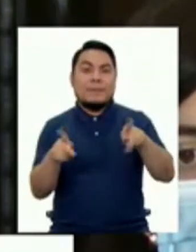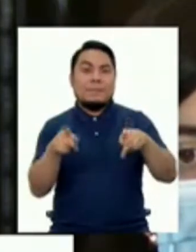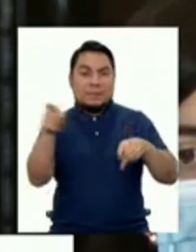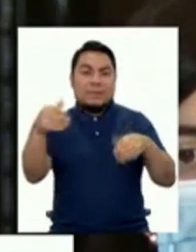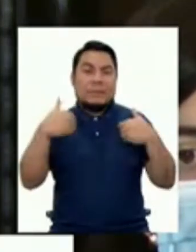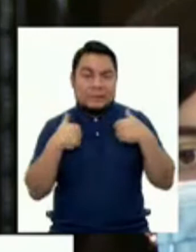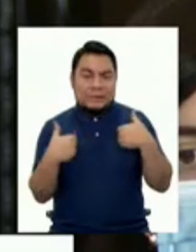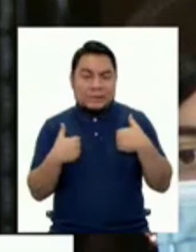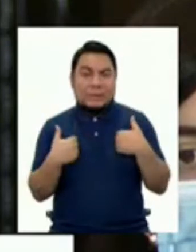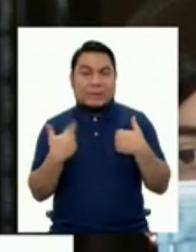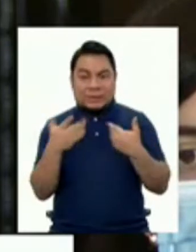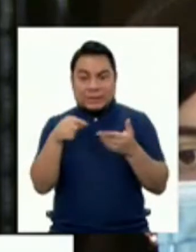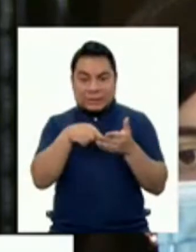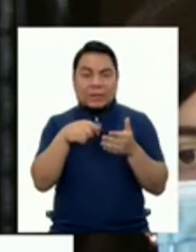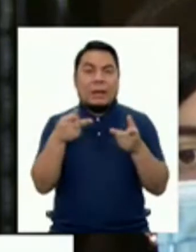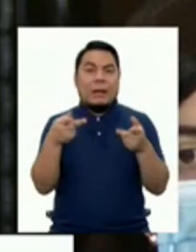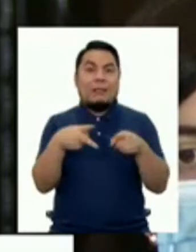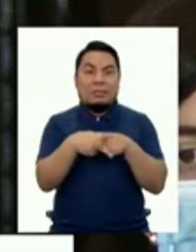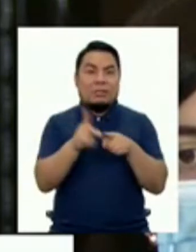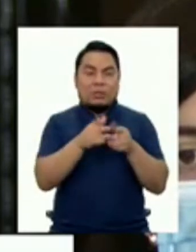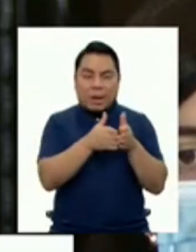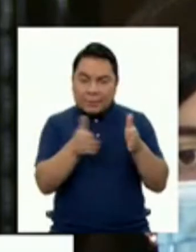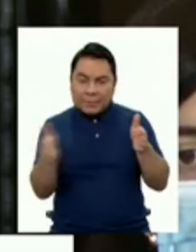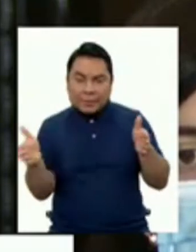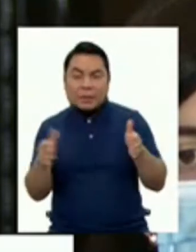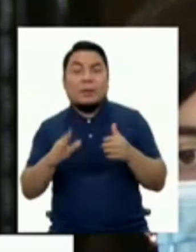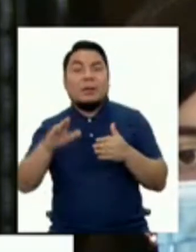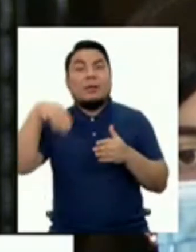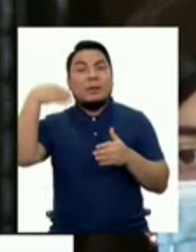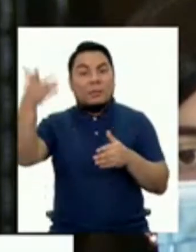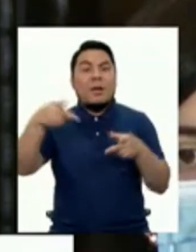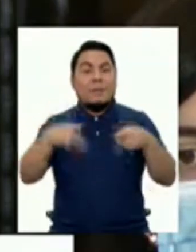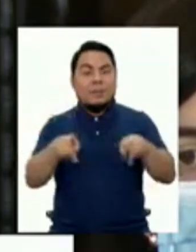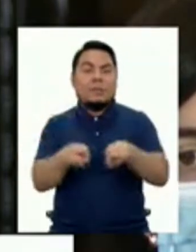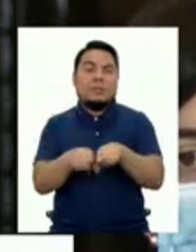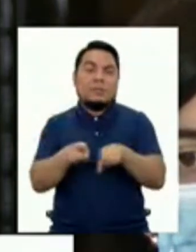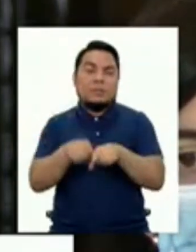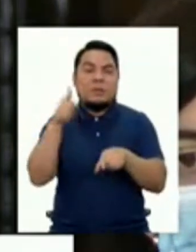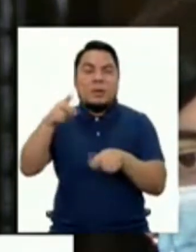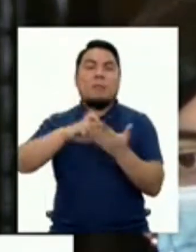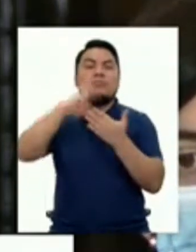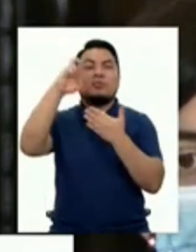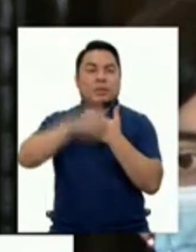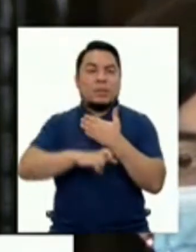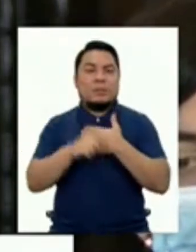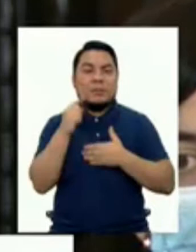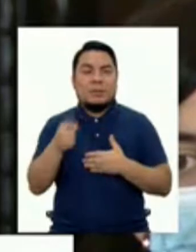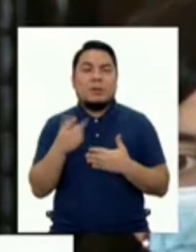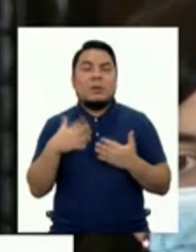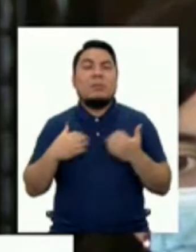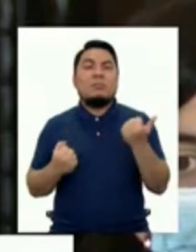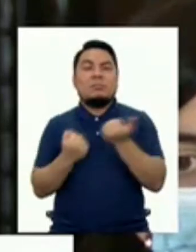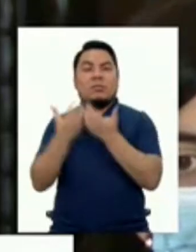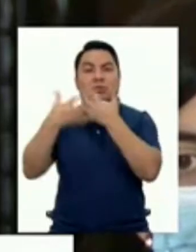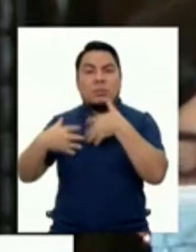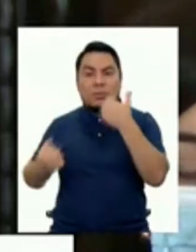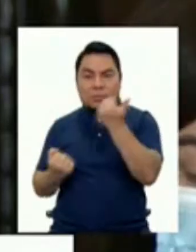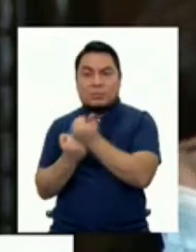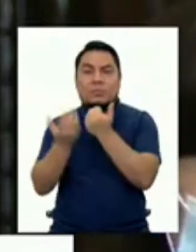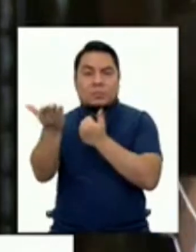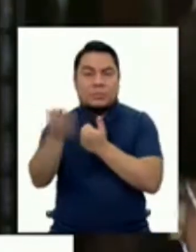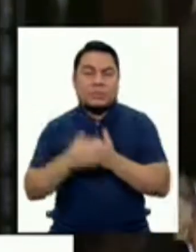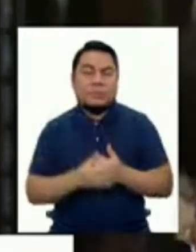tienen, pero también los plazos para la implementación del servicio satelital como marco de este programa de cooperativas.